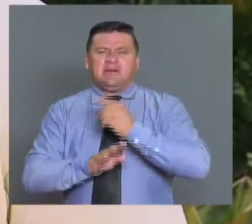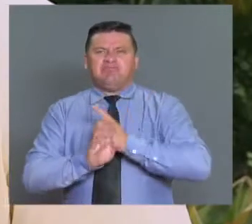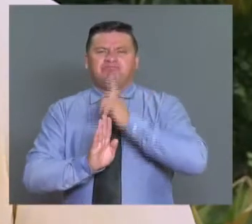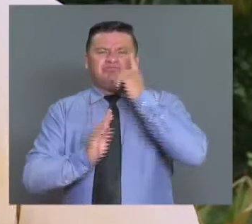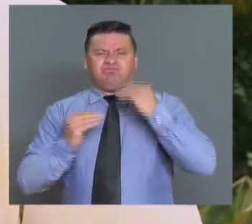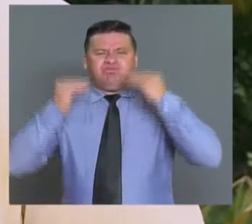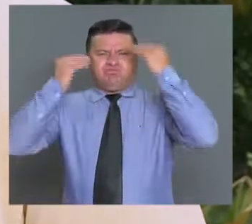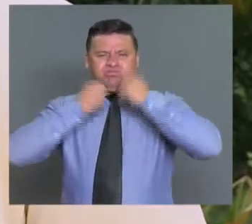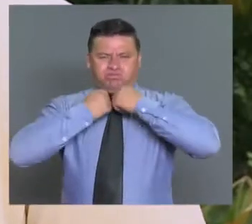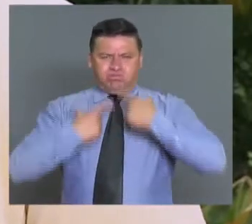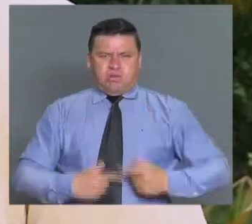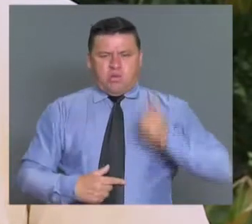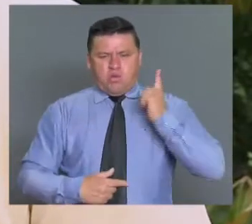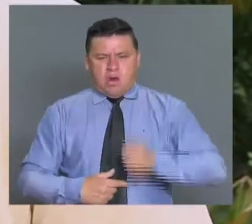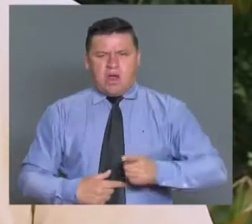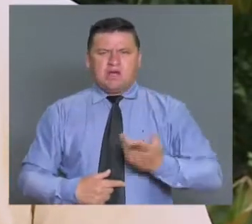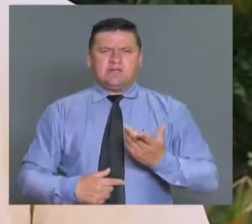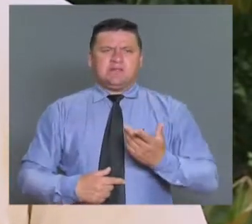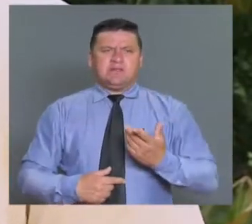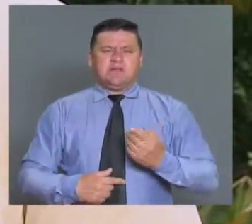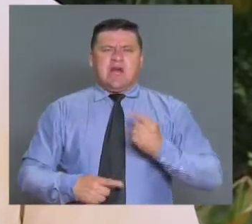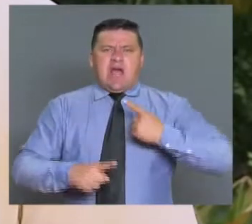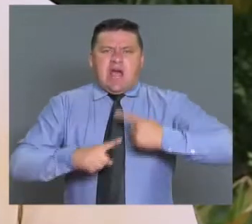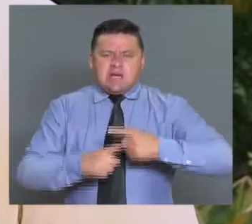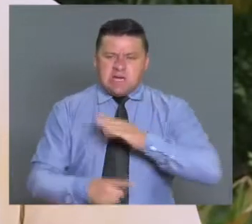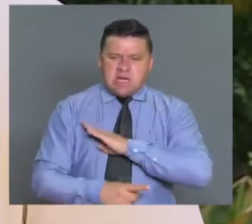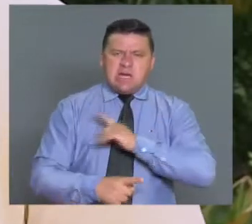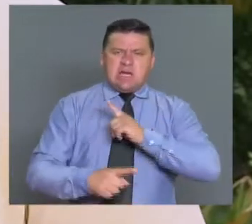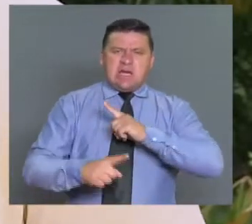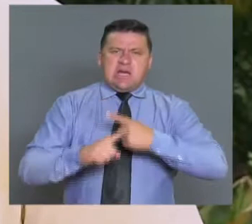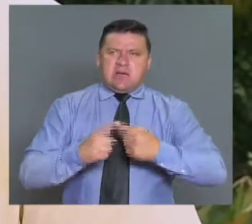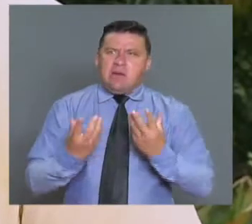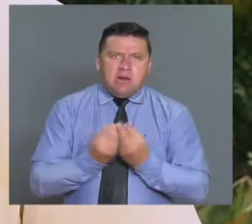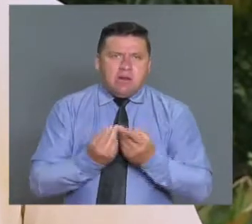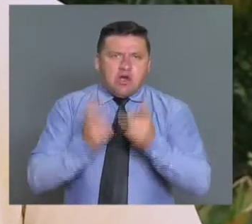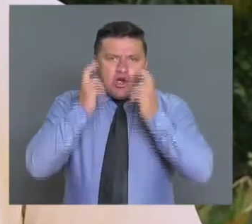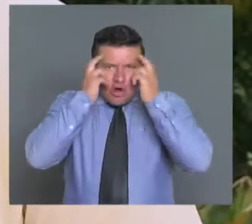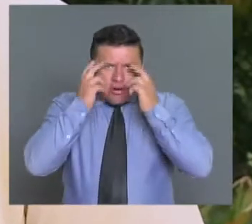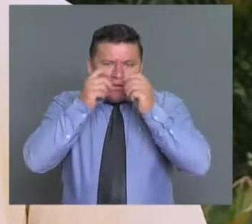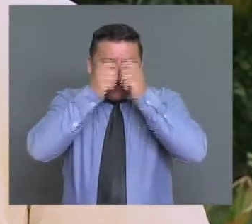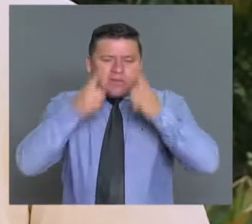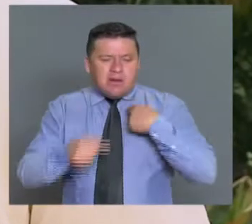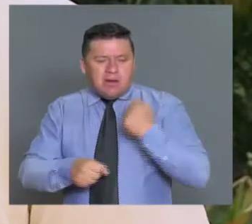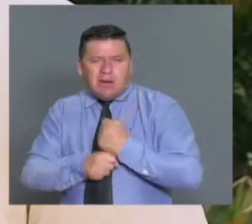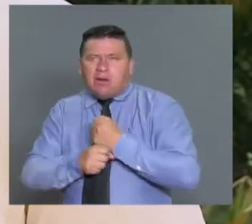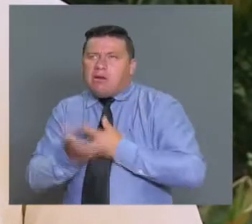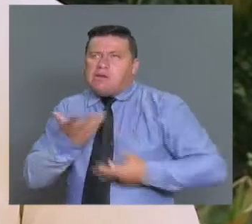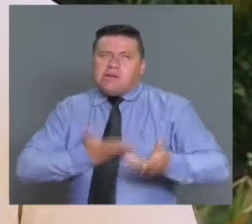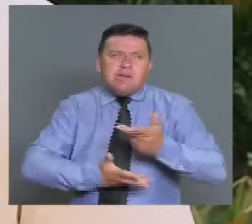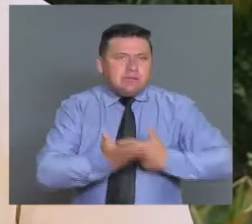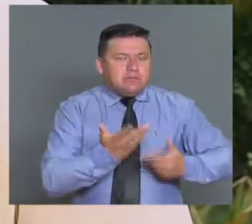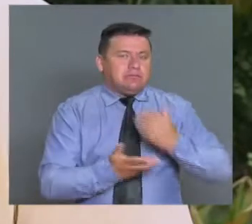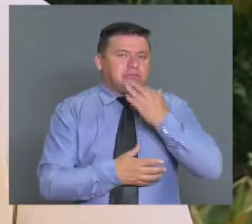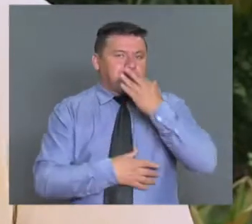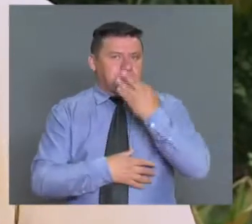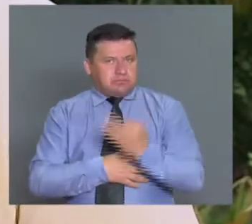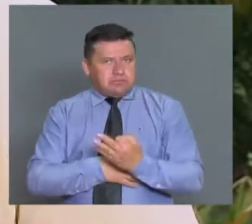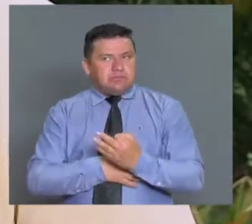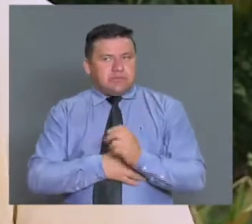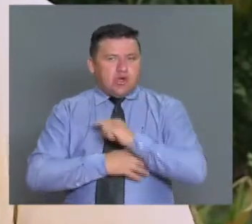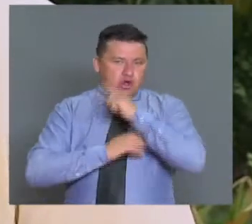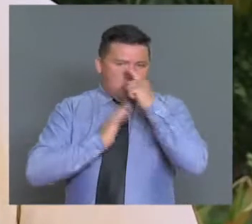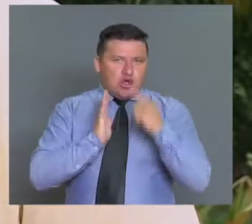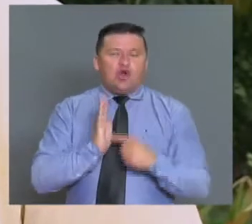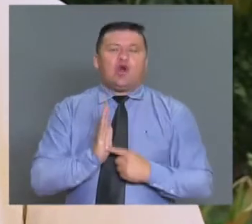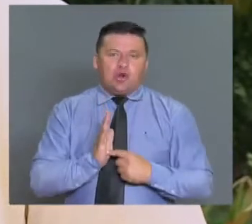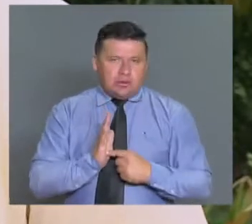alcaldes, personas que verdaderamente han venido y que tienen mucho conocimiento de lo público y que verdaderamente pues lo han entregado todo